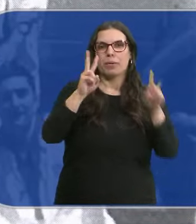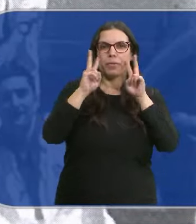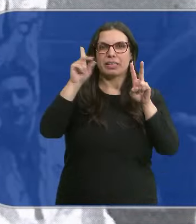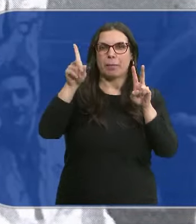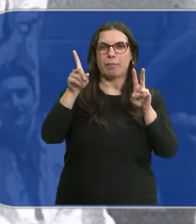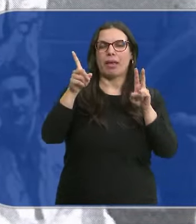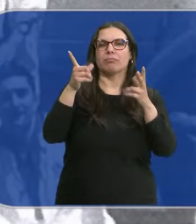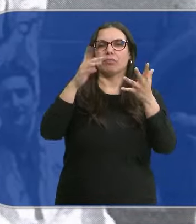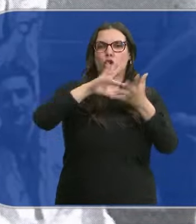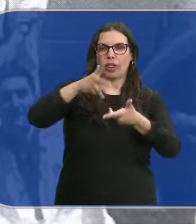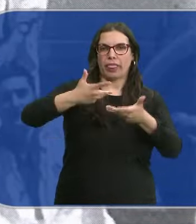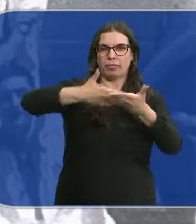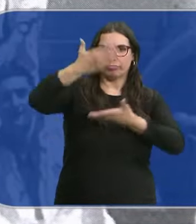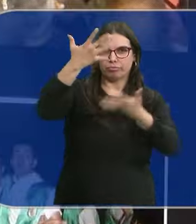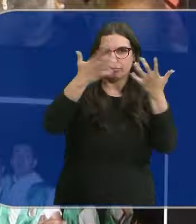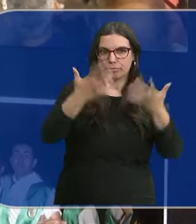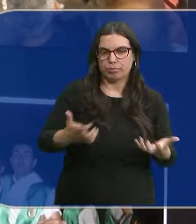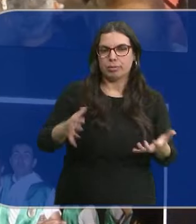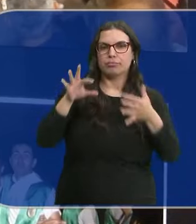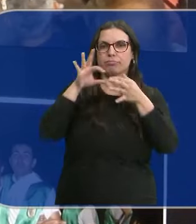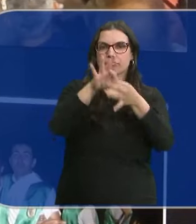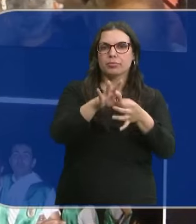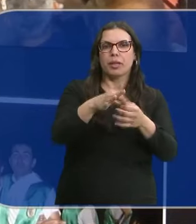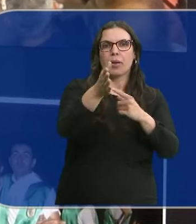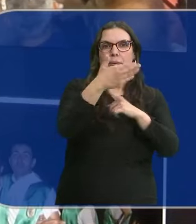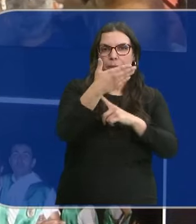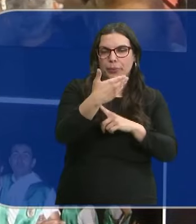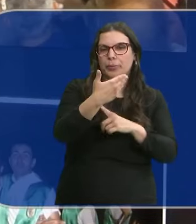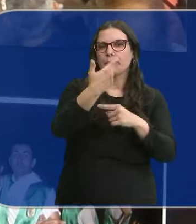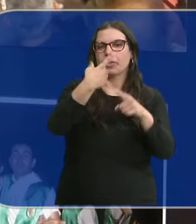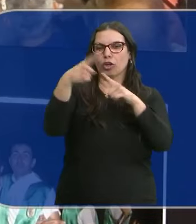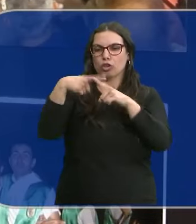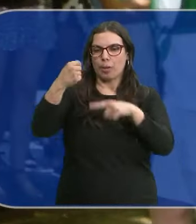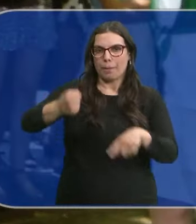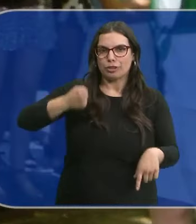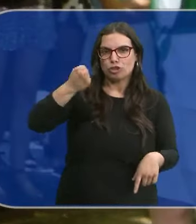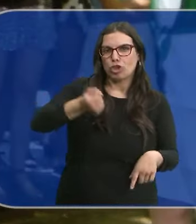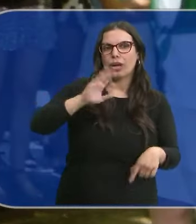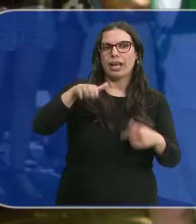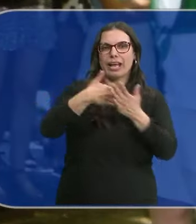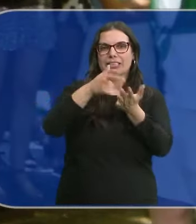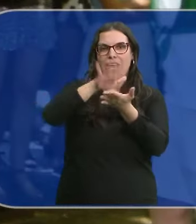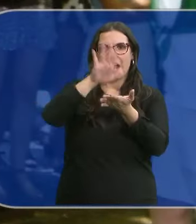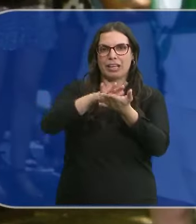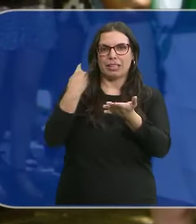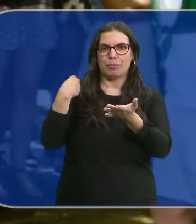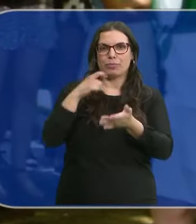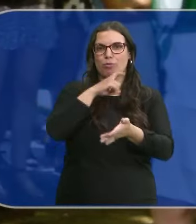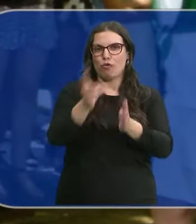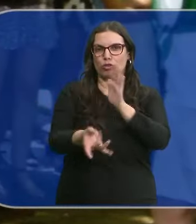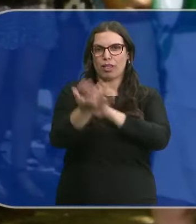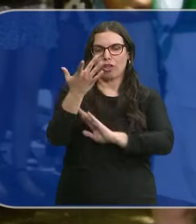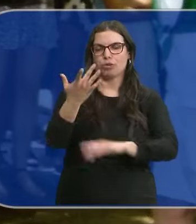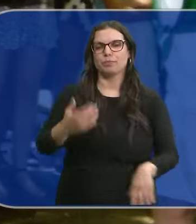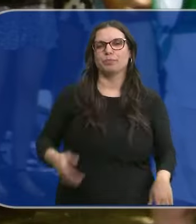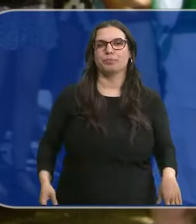artículos relacionados con la Pocapena, como banderines, bastones de presidentes e incluso el acta de su fundación.